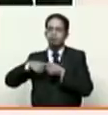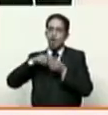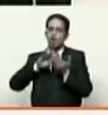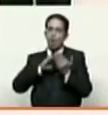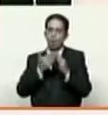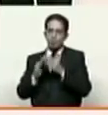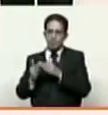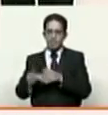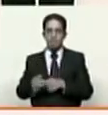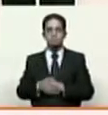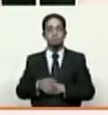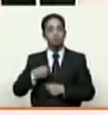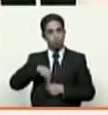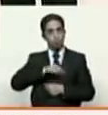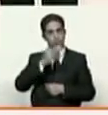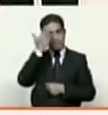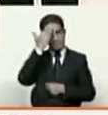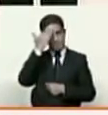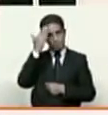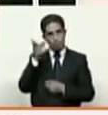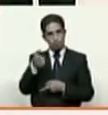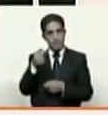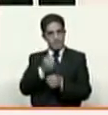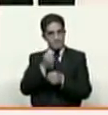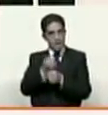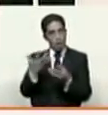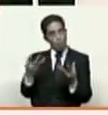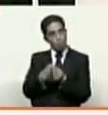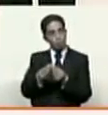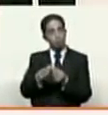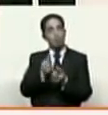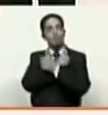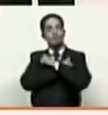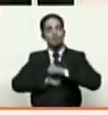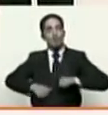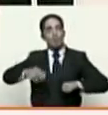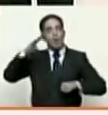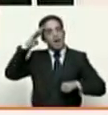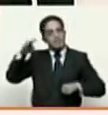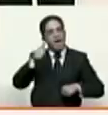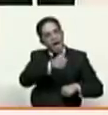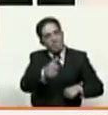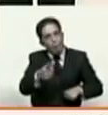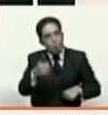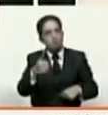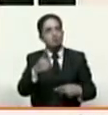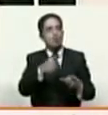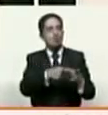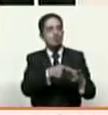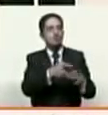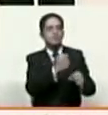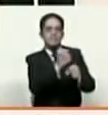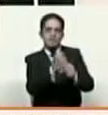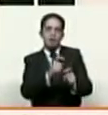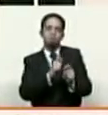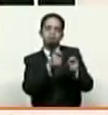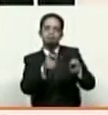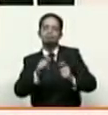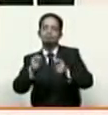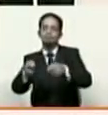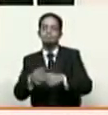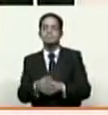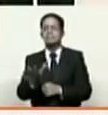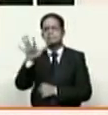trabajo conjunto también con la Fuerza Armada Nacional Bolivariana, donde cada componente tiene su dimensión productiva. Es el país